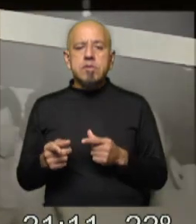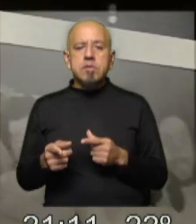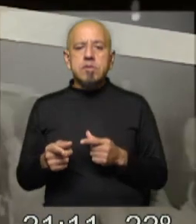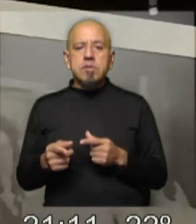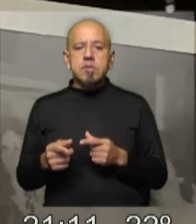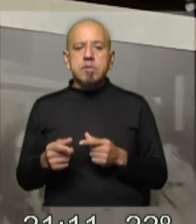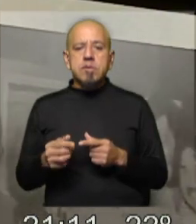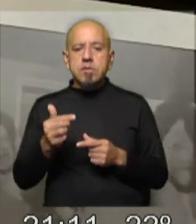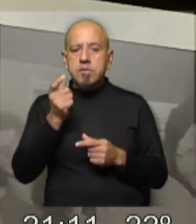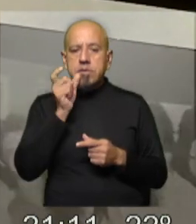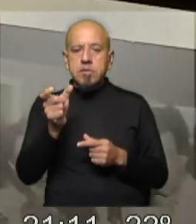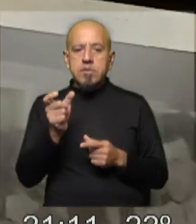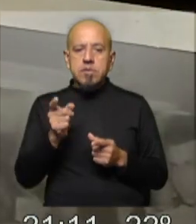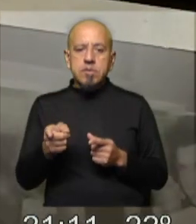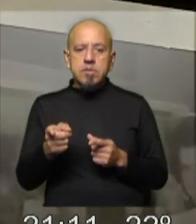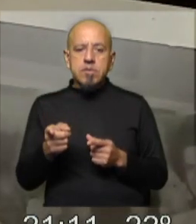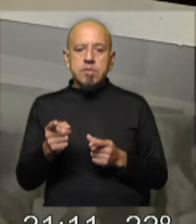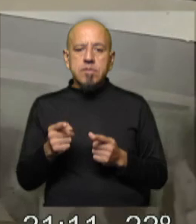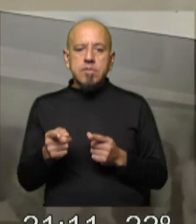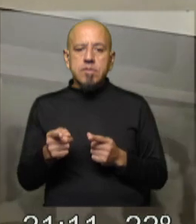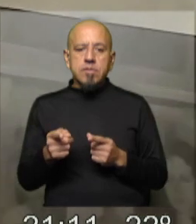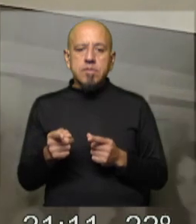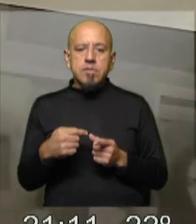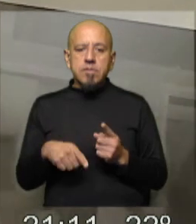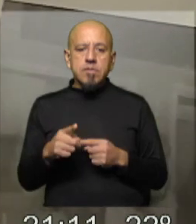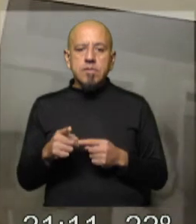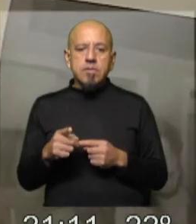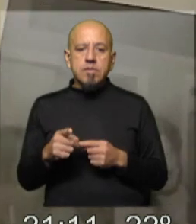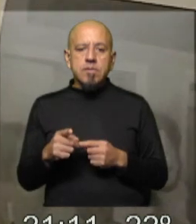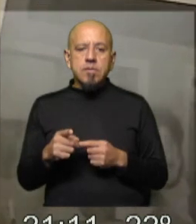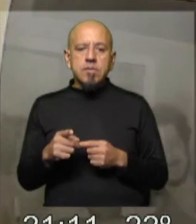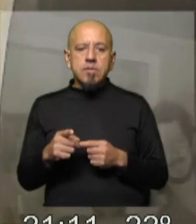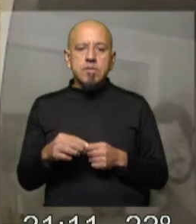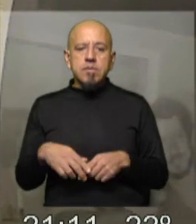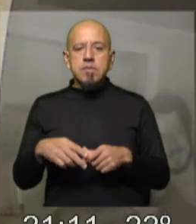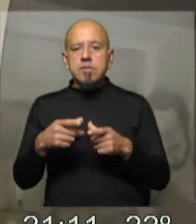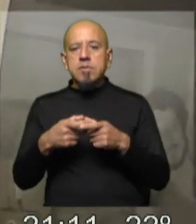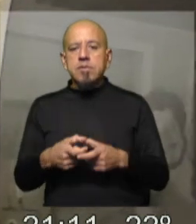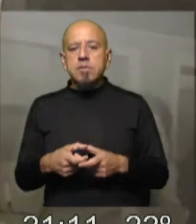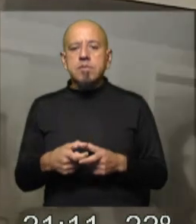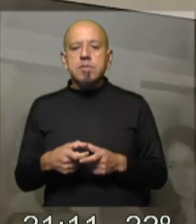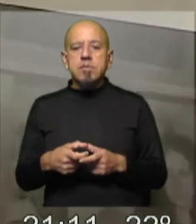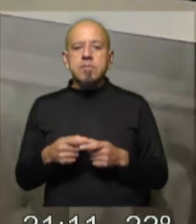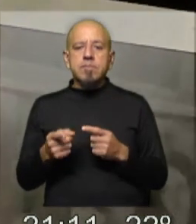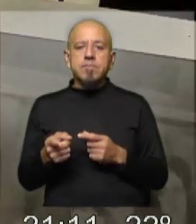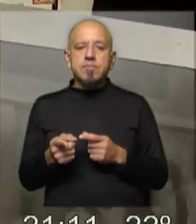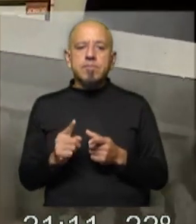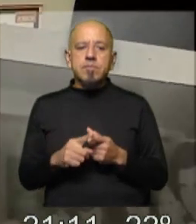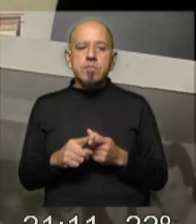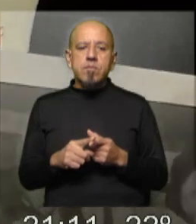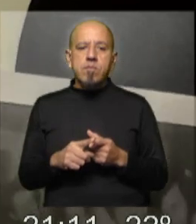palabra, la muñeca. Ya, muy bueno. No tenemos la muñeca, pero tenemos el disquito. Bueno, la muñeca la tenemos en el estudio porque está Mariela